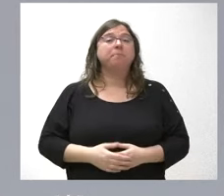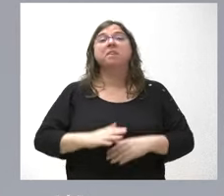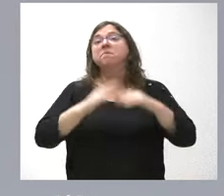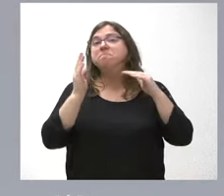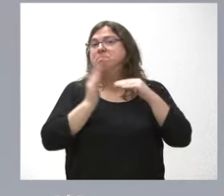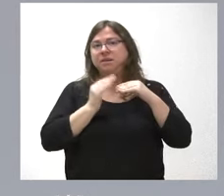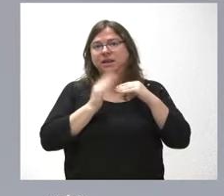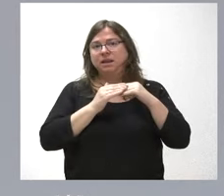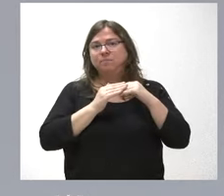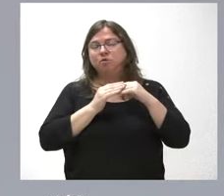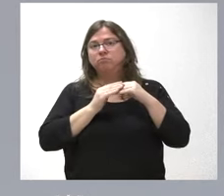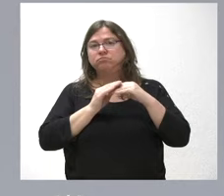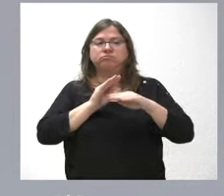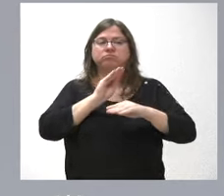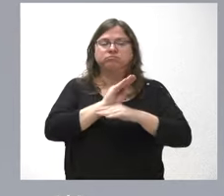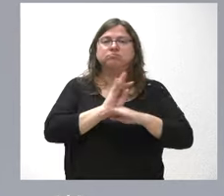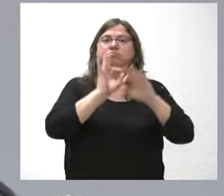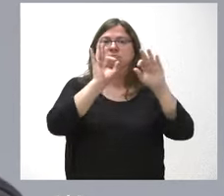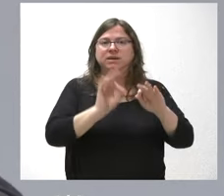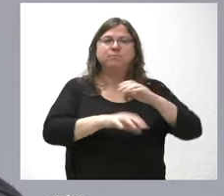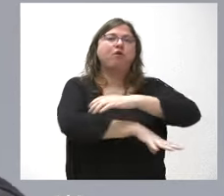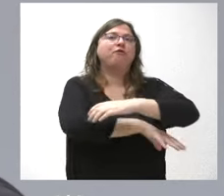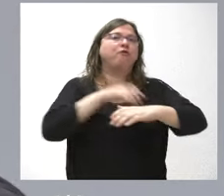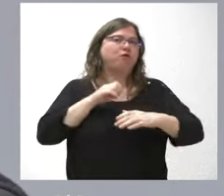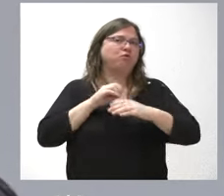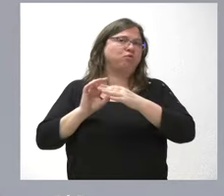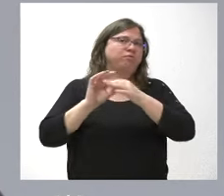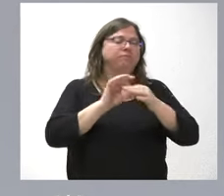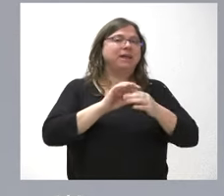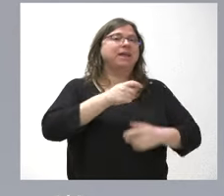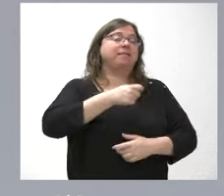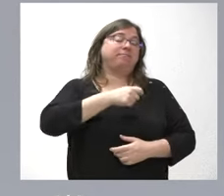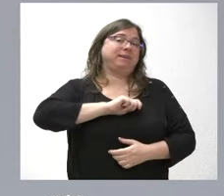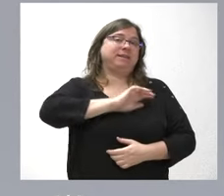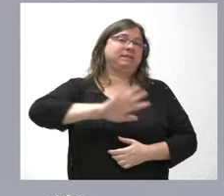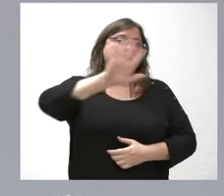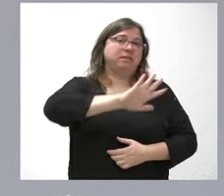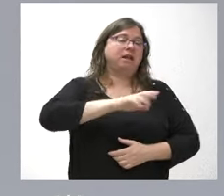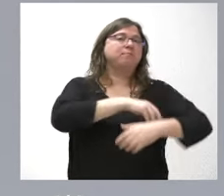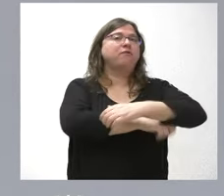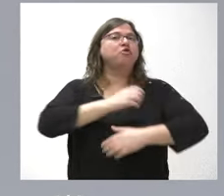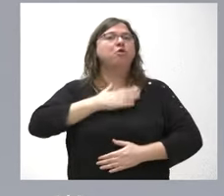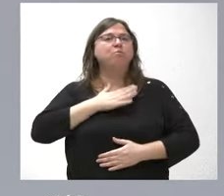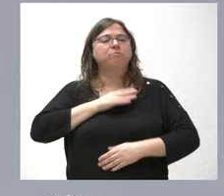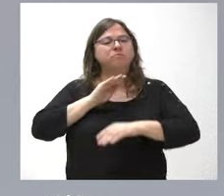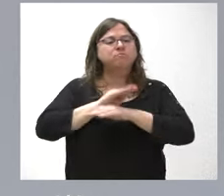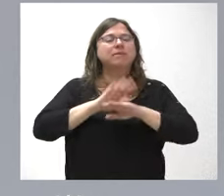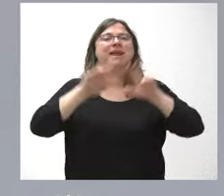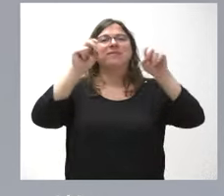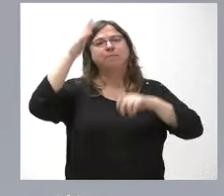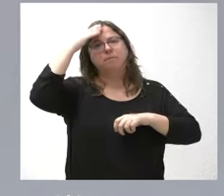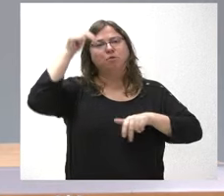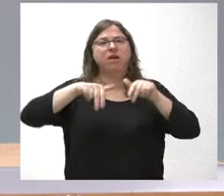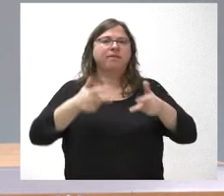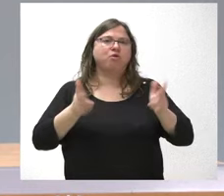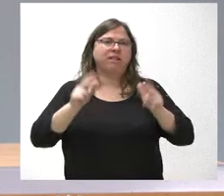se seguirán destinando esos fondos, ese conjunto de fondos, tanto estatales como propios, que dedicamos al tema de memoria